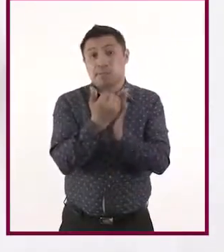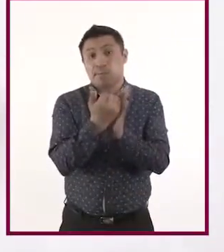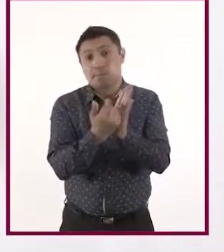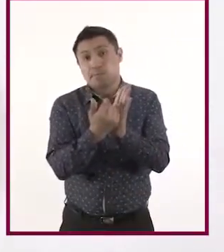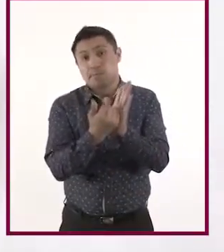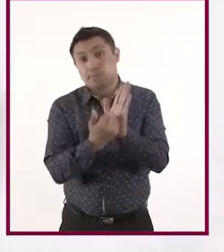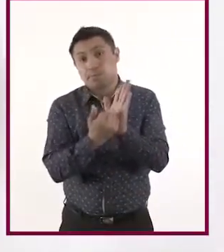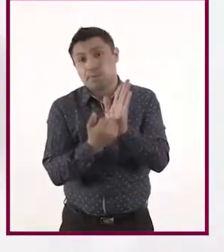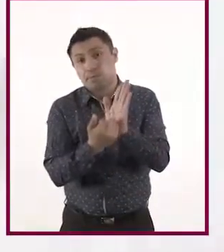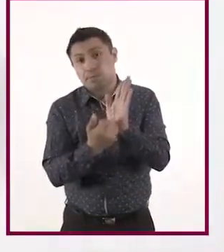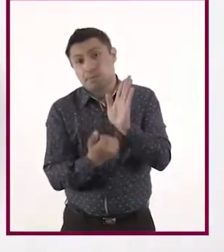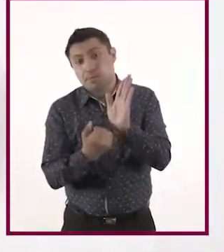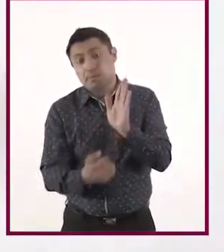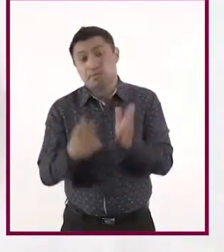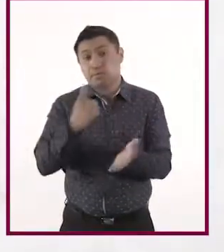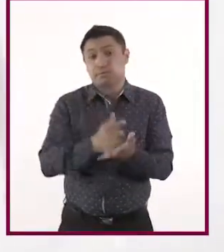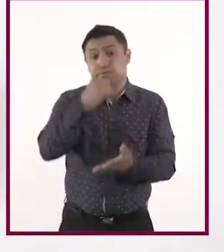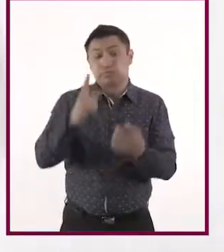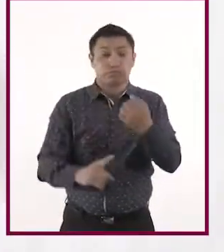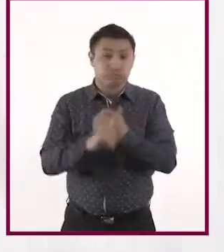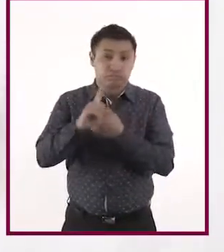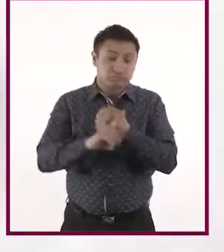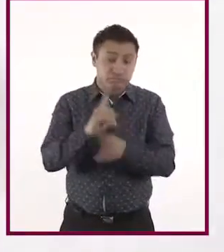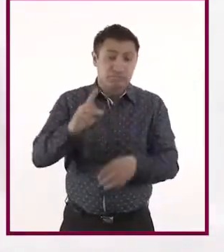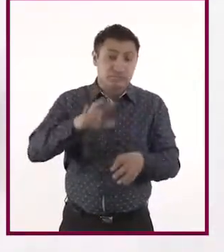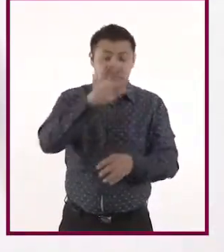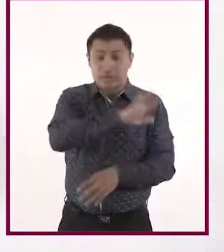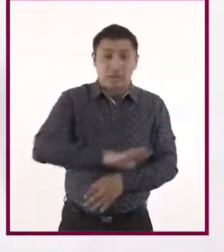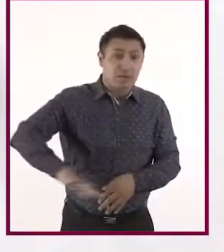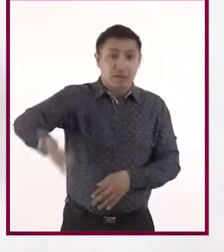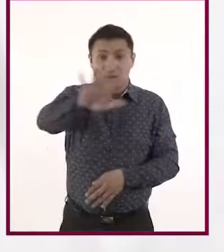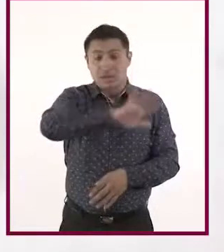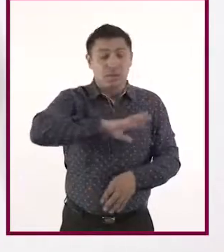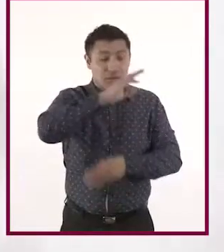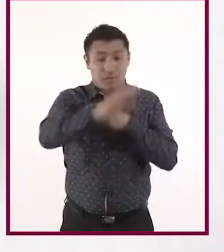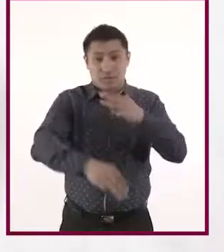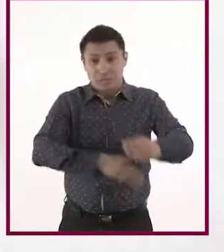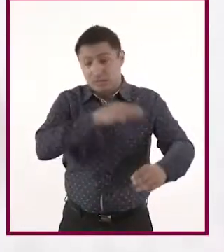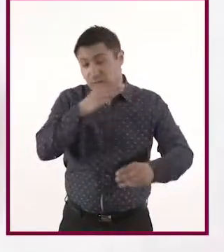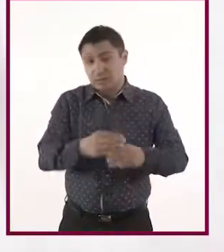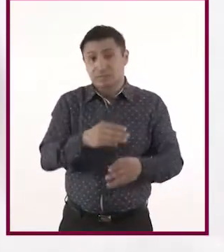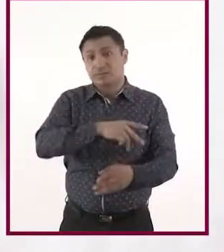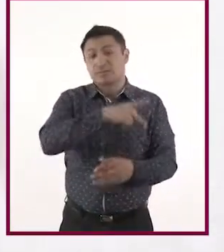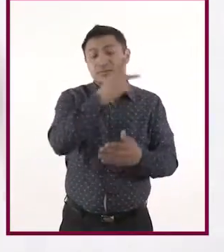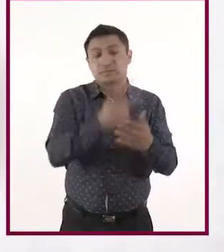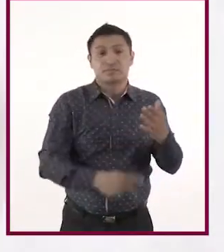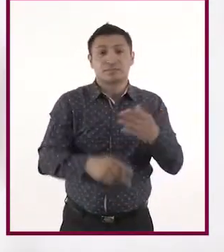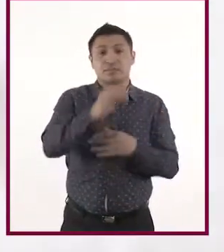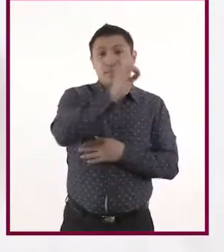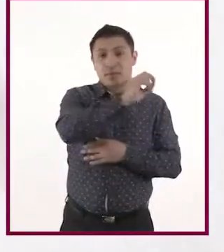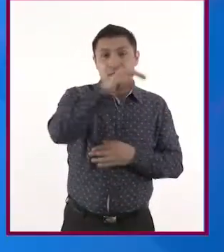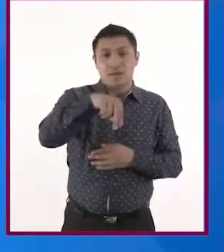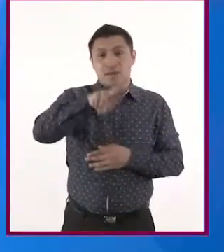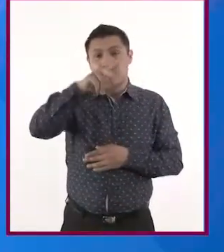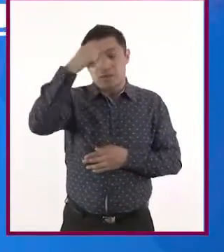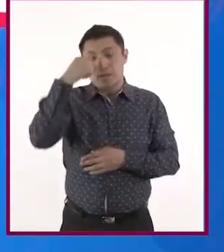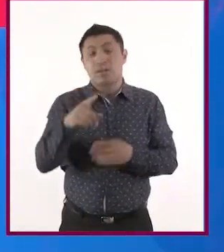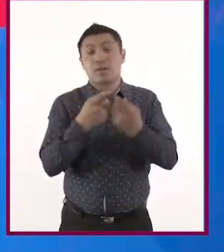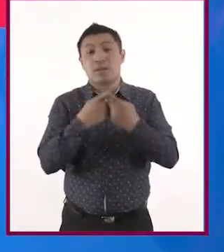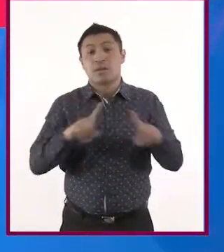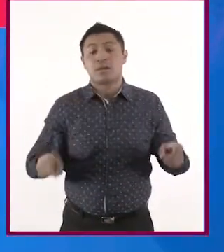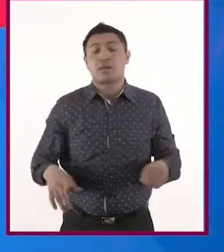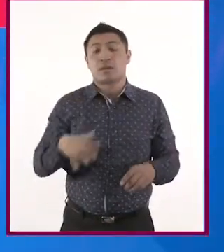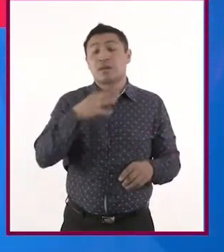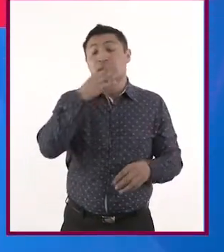Esto representa un grave problema que afecta a todos los continentes. El Programa de las Naciones Unidas para el Desarrollo advierte que